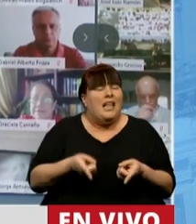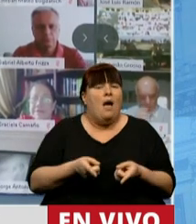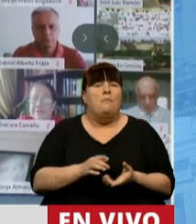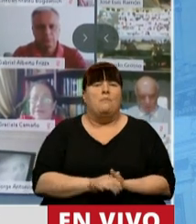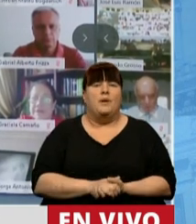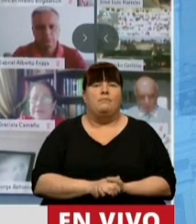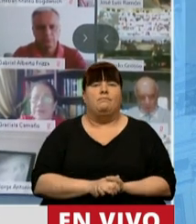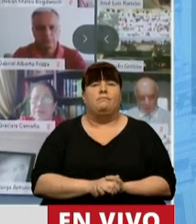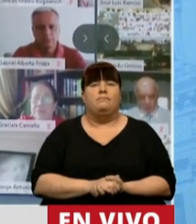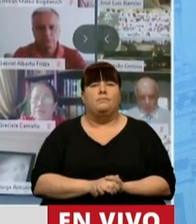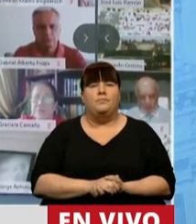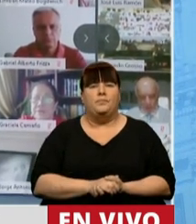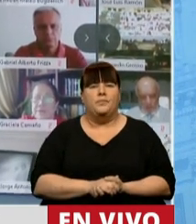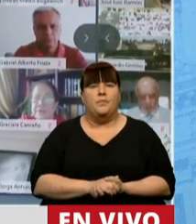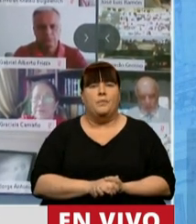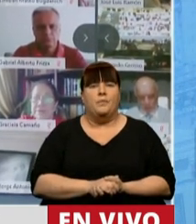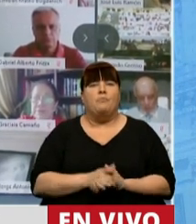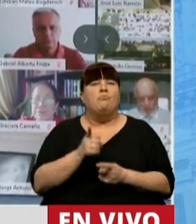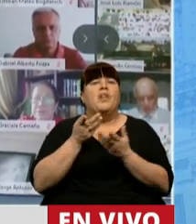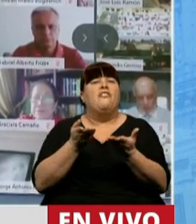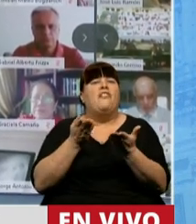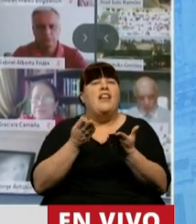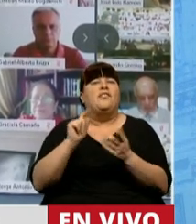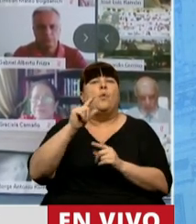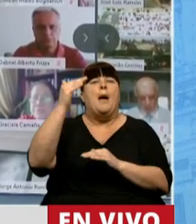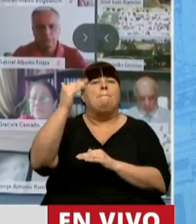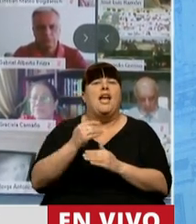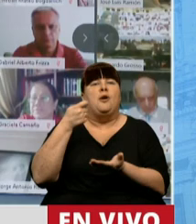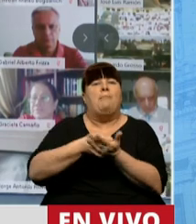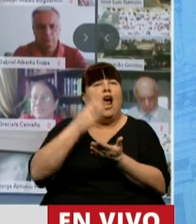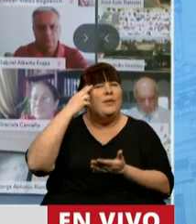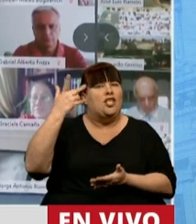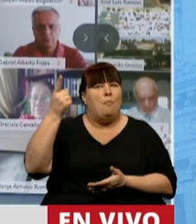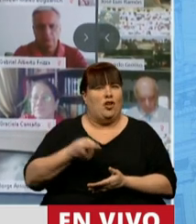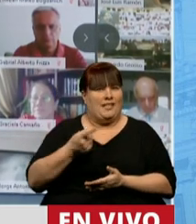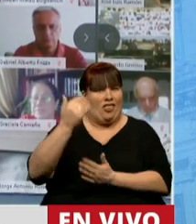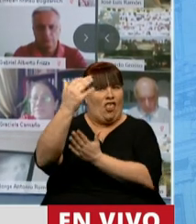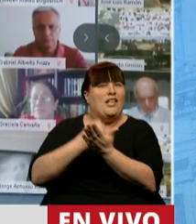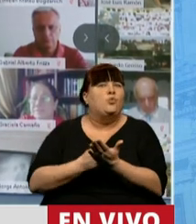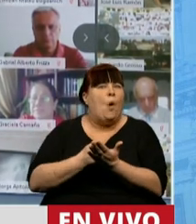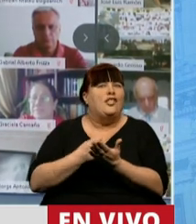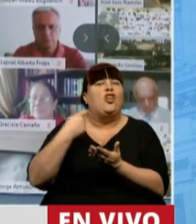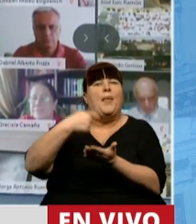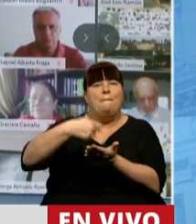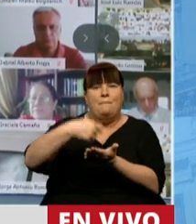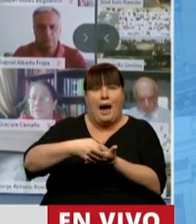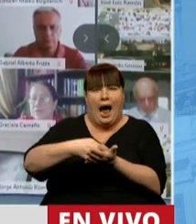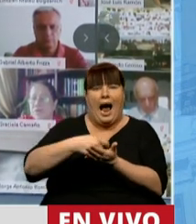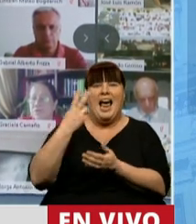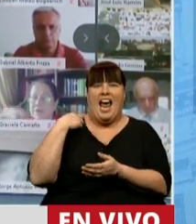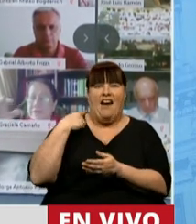hasta un beneficio de reducción del pago del 95 de contribuciones